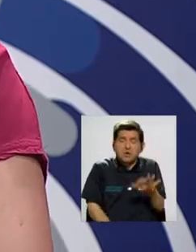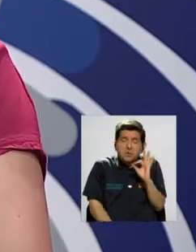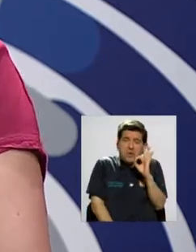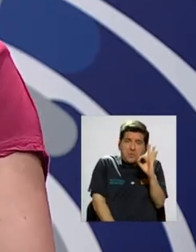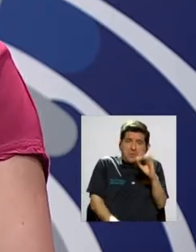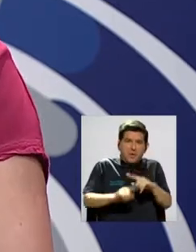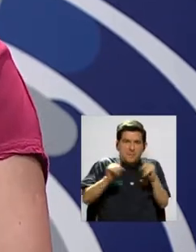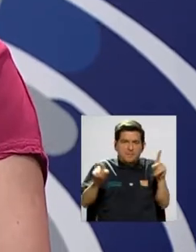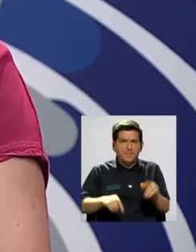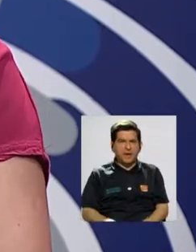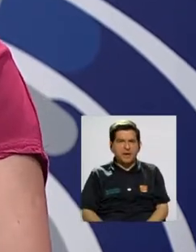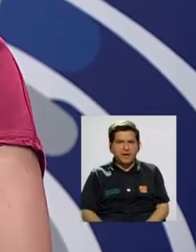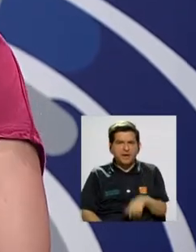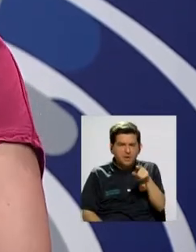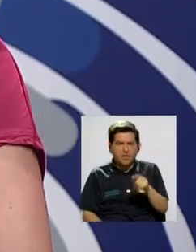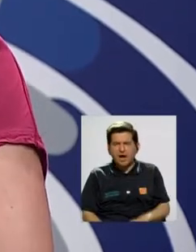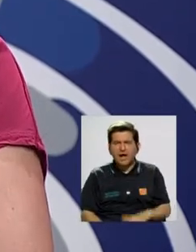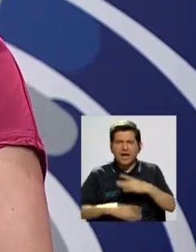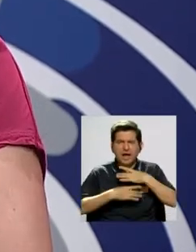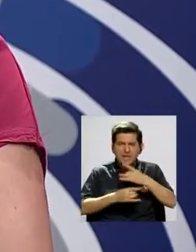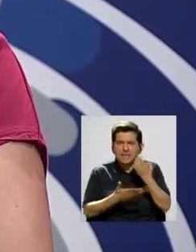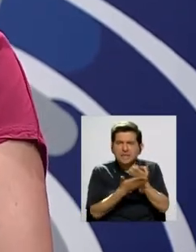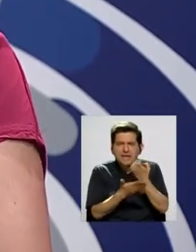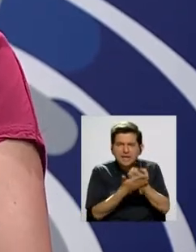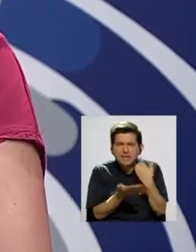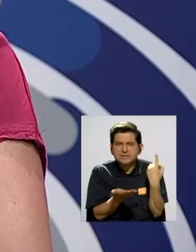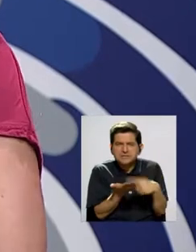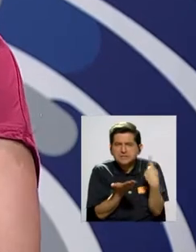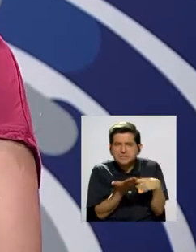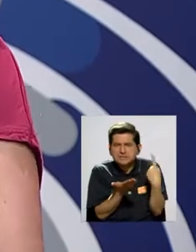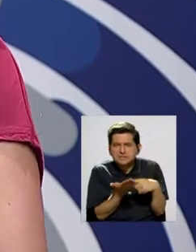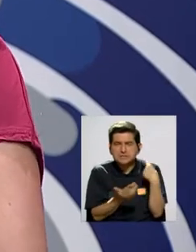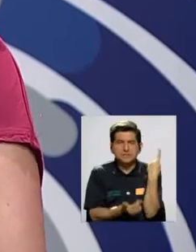momento en que haya intereses en disputa económicos,